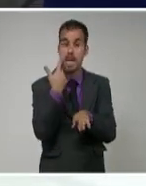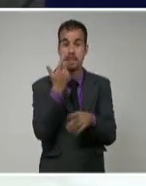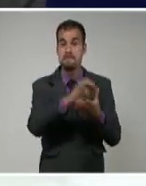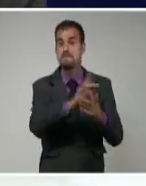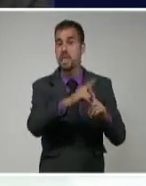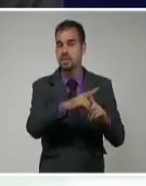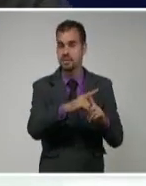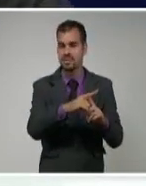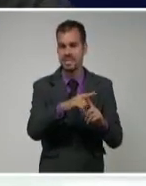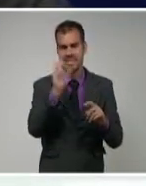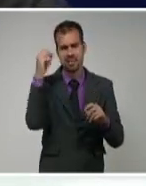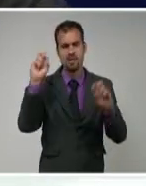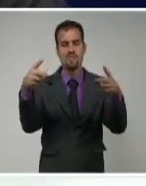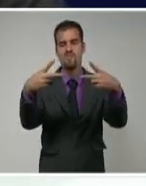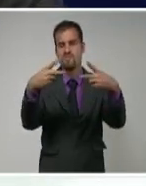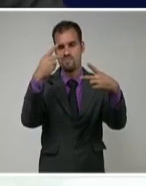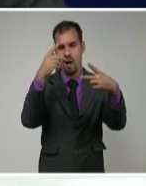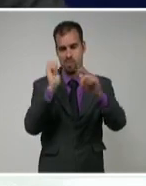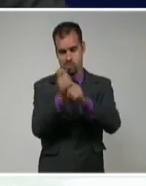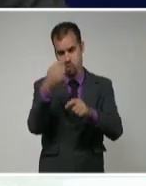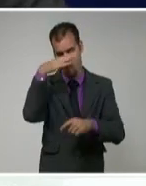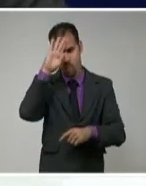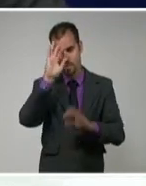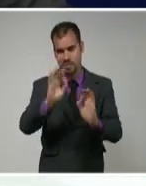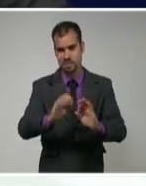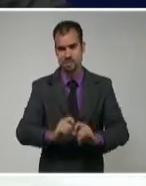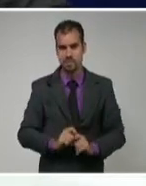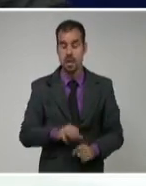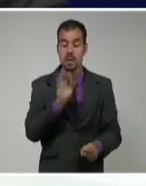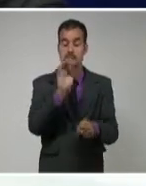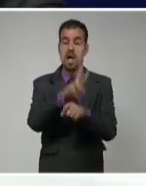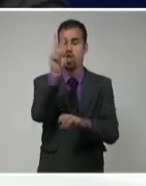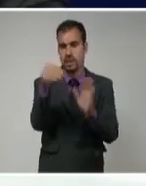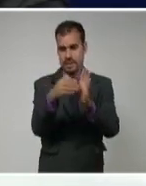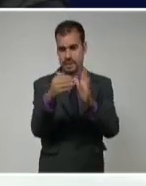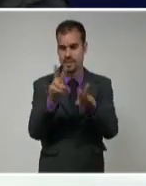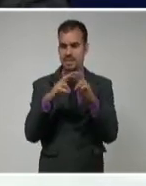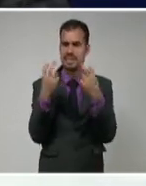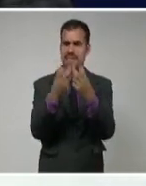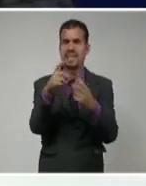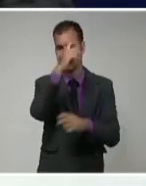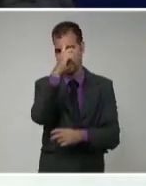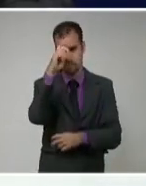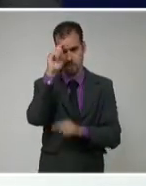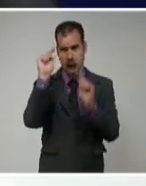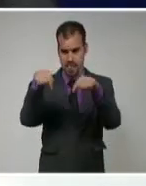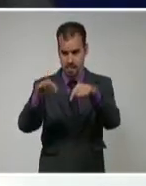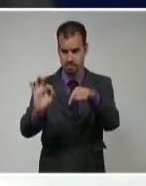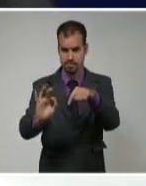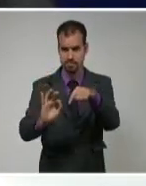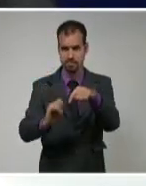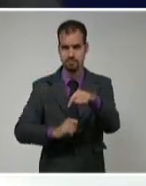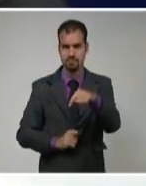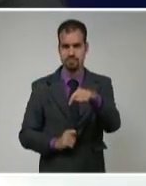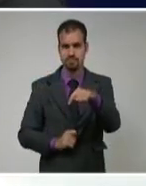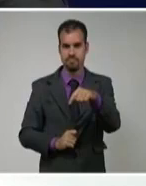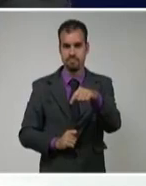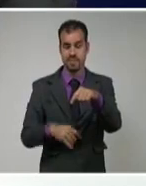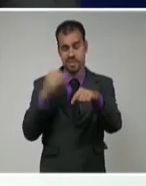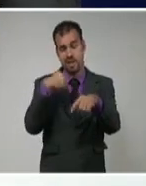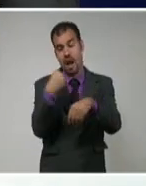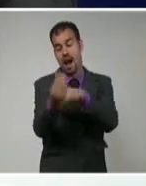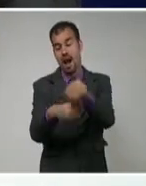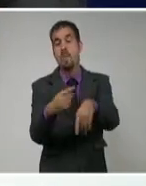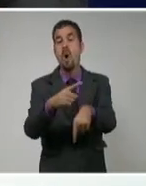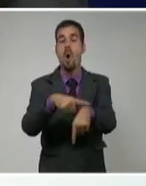semifinales del béisbol cubano. Justo a las 2 de la tarde iniciará el partido en el estadio José Antonio Huelga de Santi Spíritus, producto del cambio a horario de verano. Como